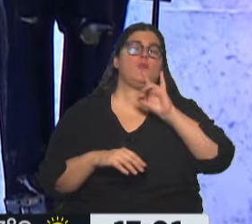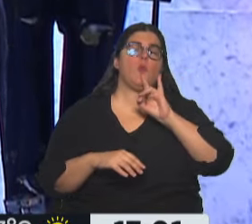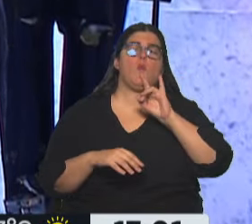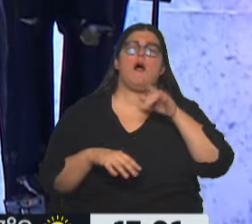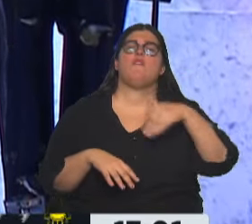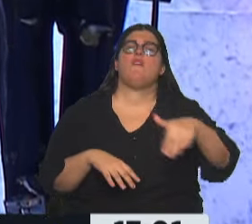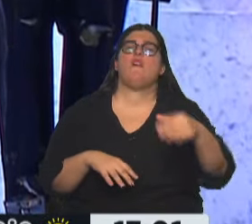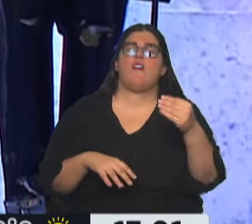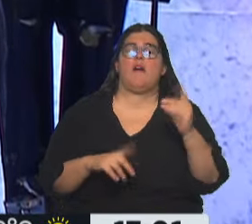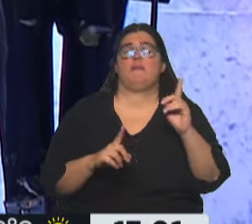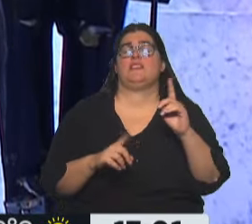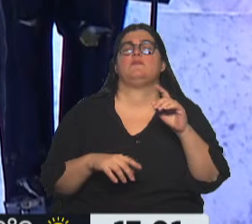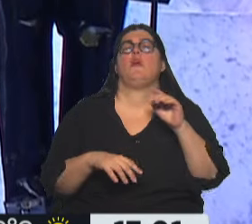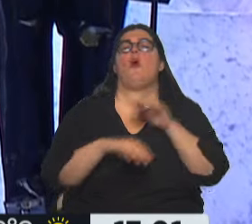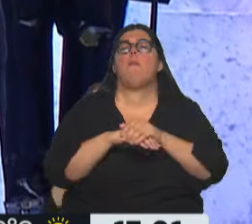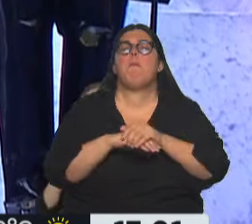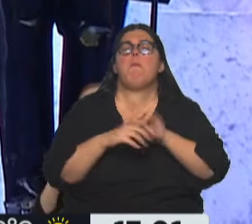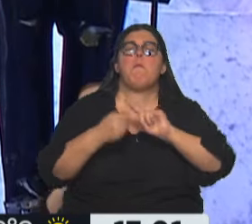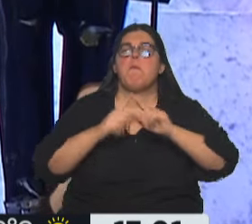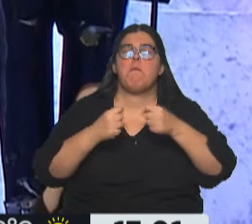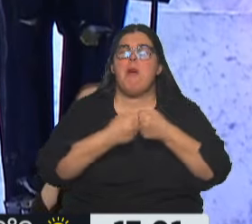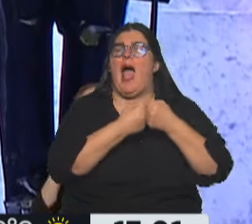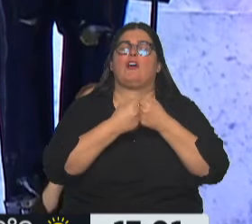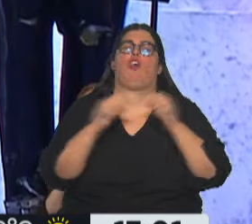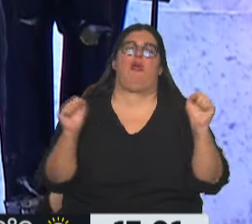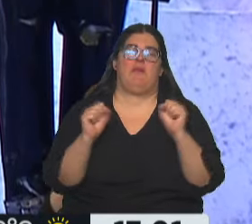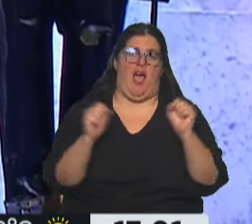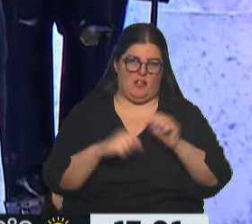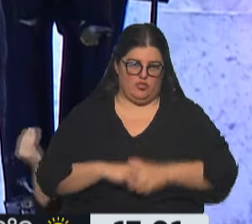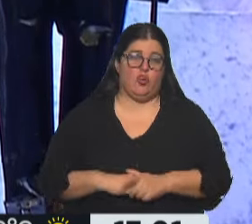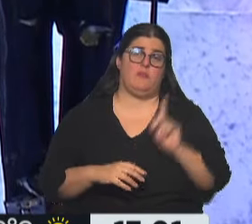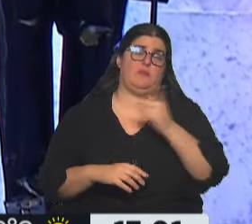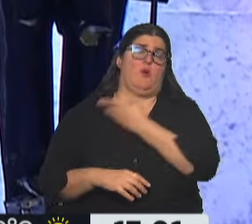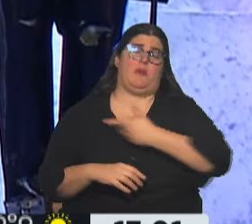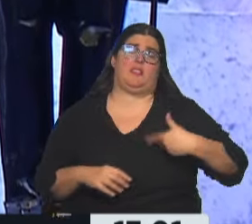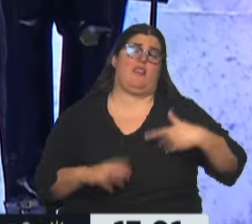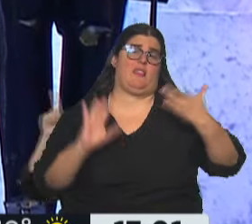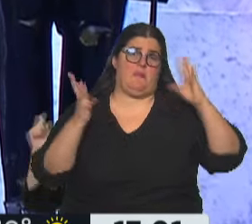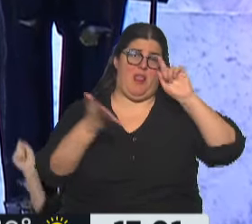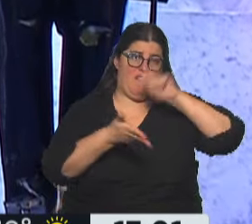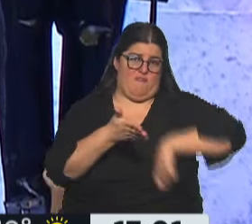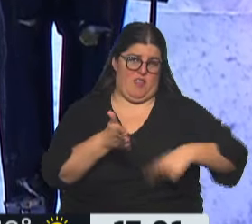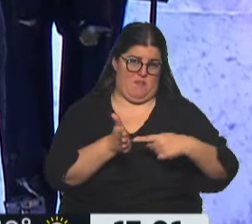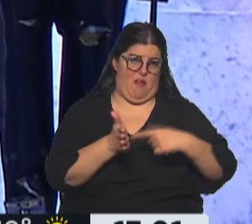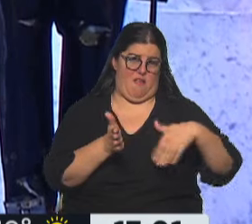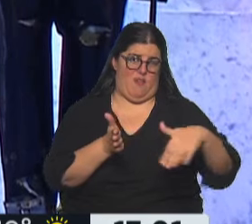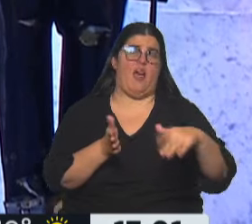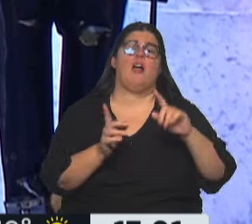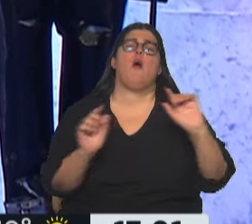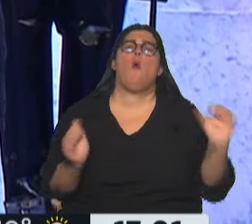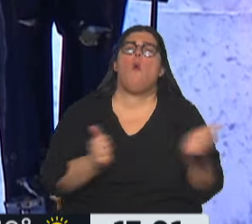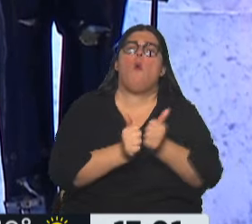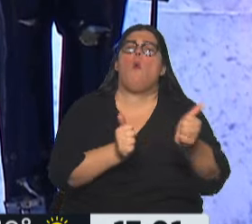la firma del denominado Pacto de Mayo, un documento que firmará el presidente Javier Milei con gobernadores y